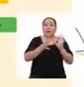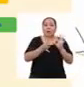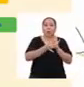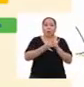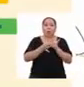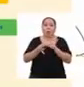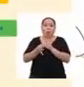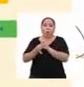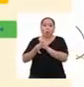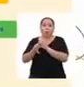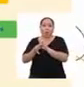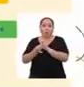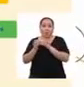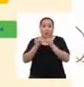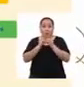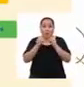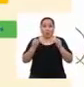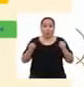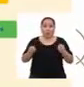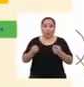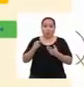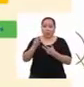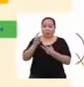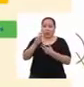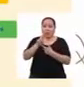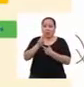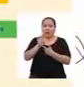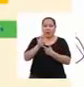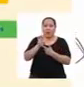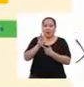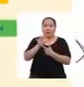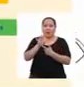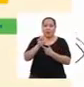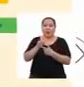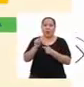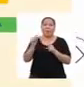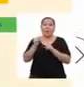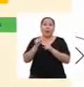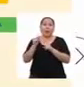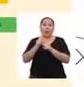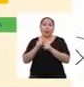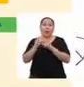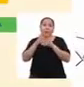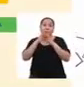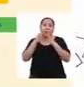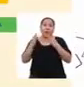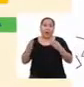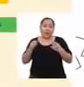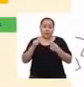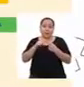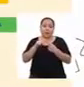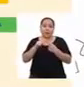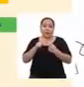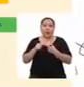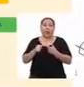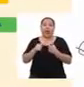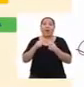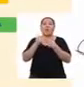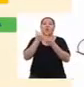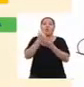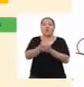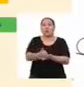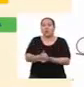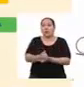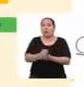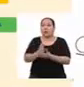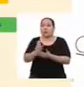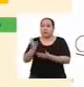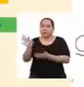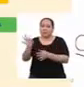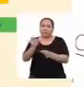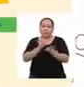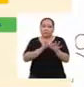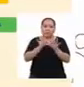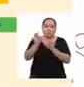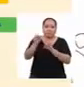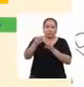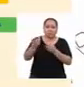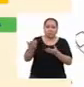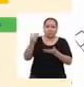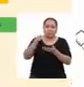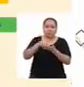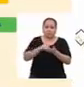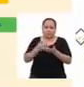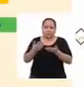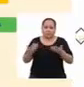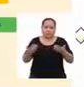oraciones. Los referentes son palabras o frases que aluden a otras palabras o frases para evitar su